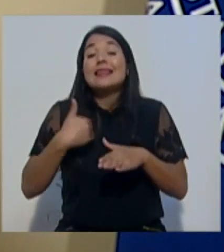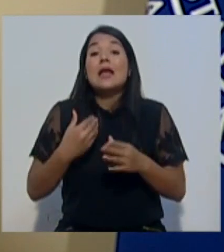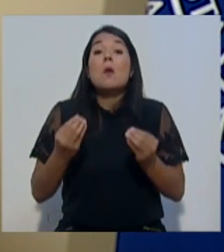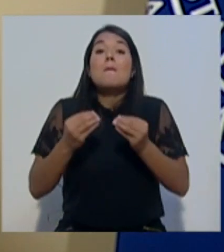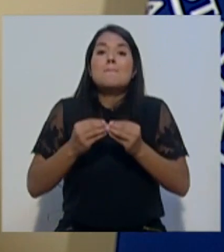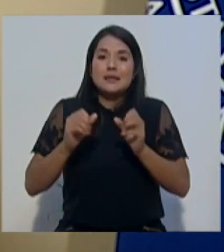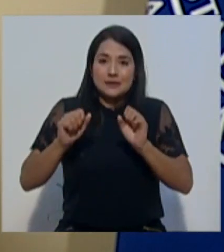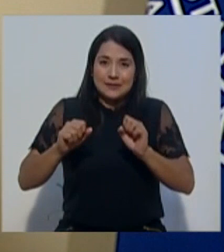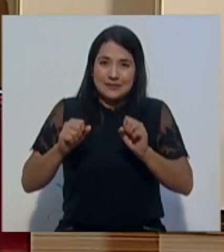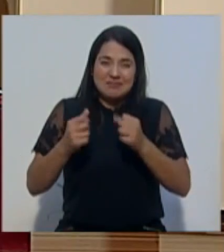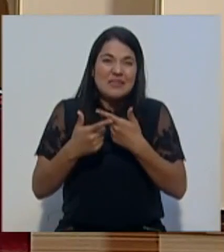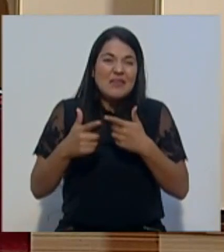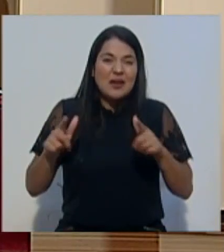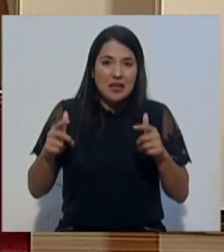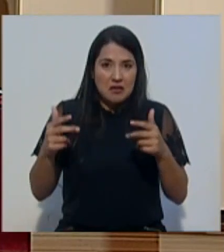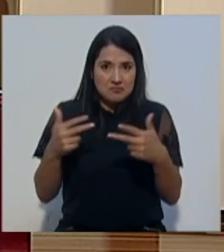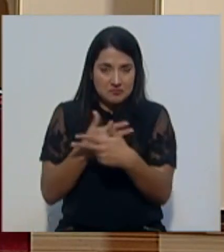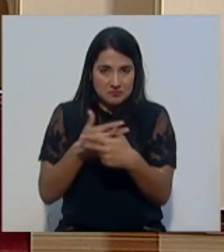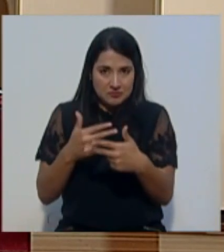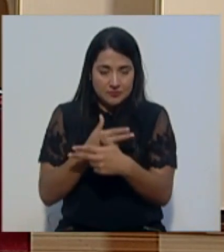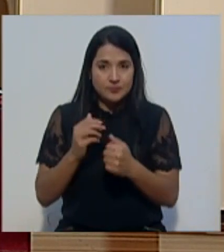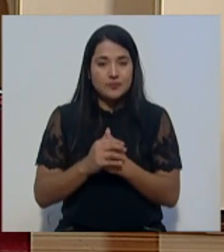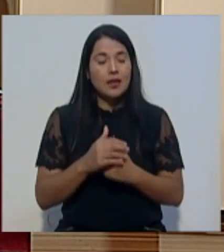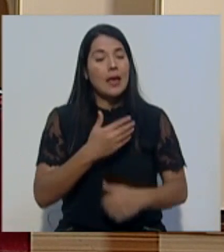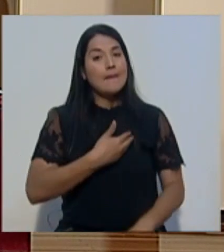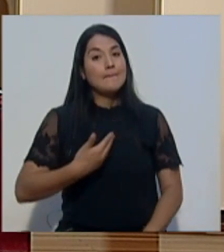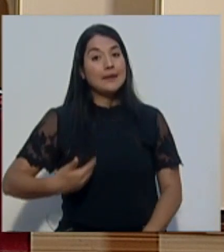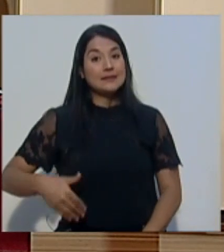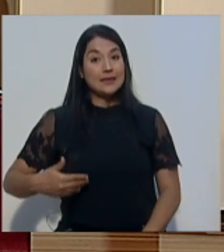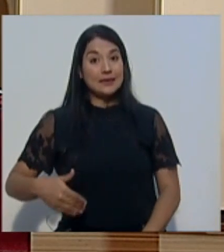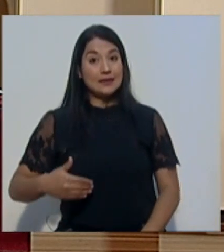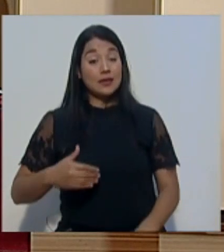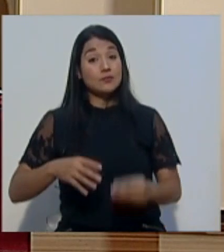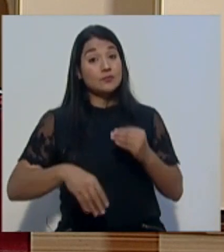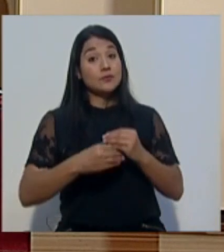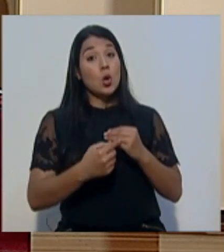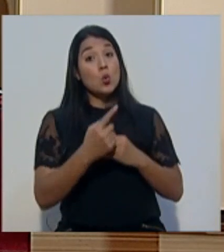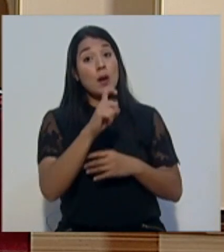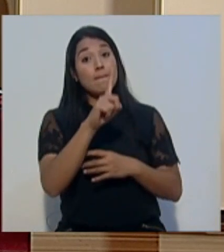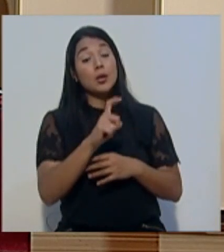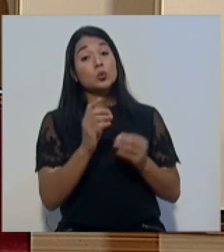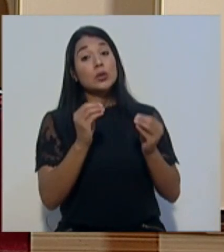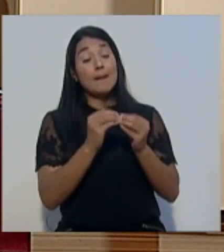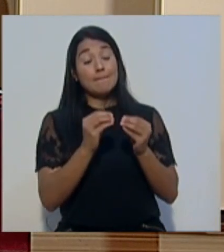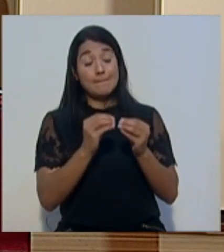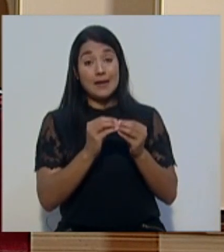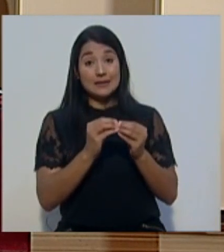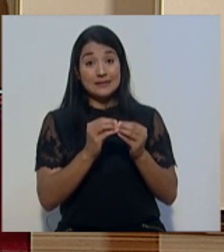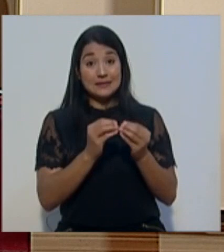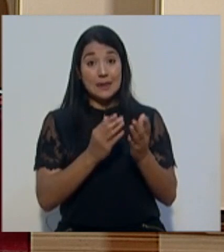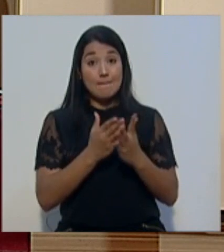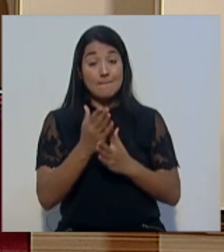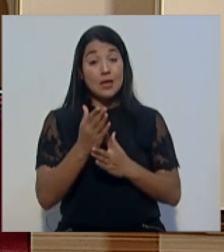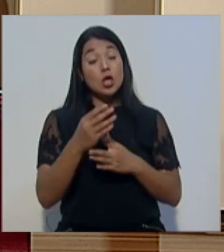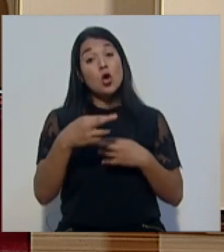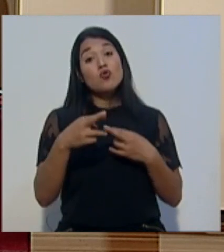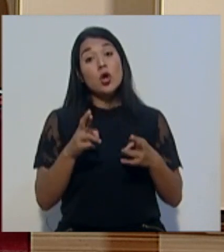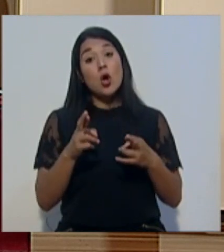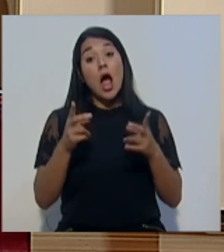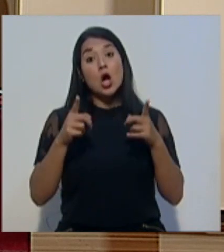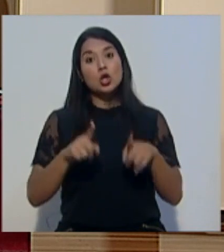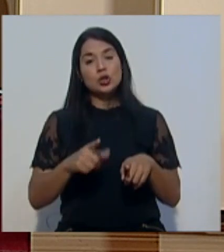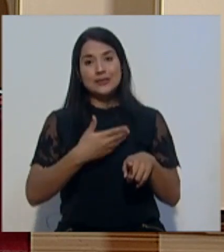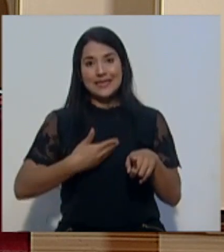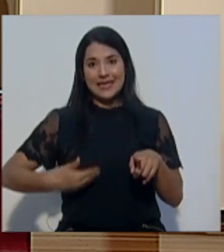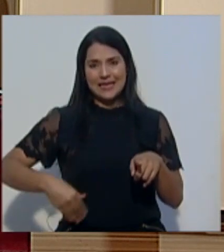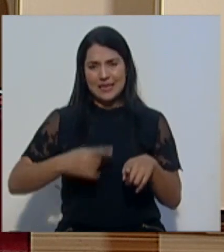de desplazamiento. Señor presidente, vamos a incluir otra pregunta de un medio regional, Acontecer Herediano, que nos